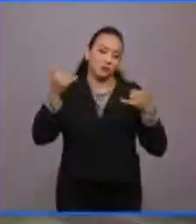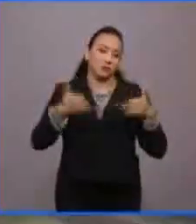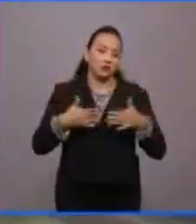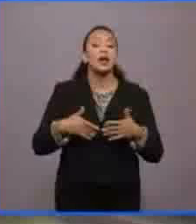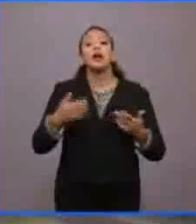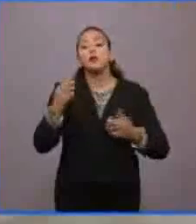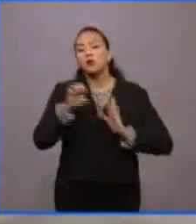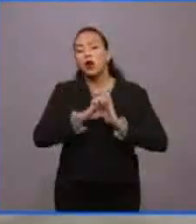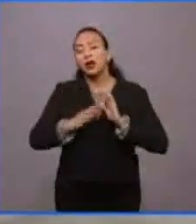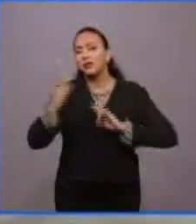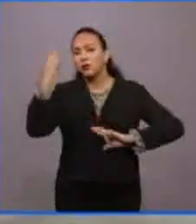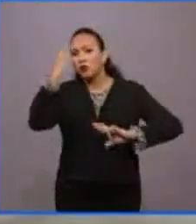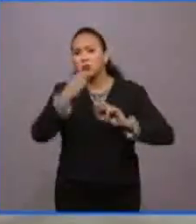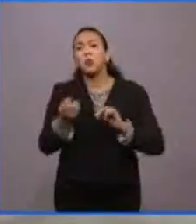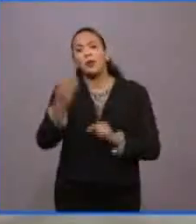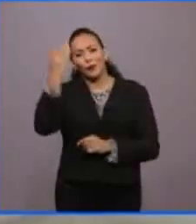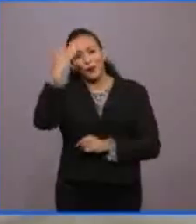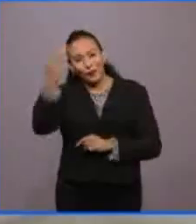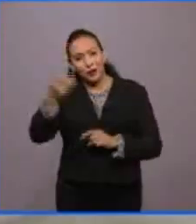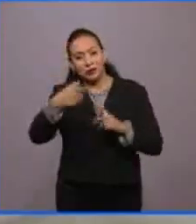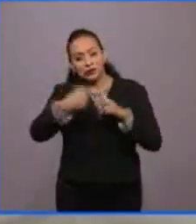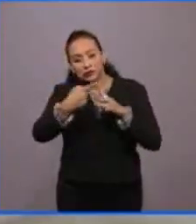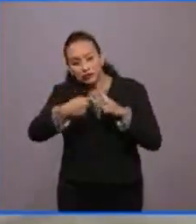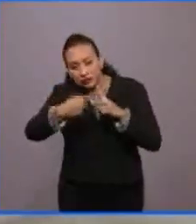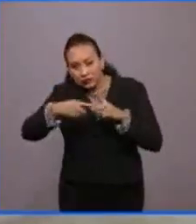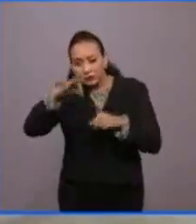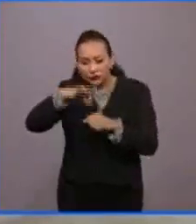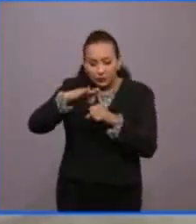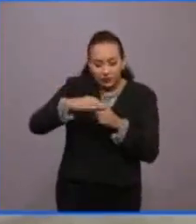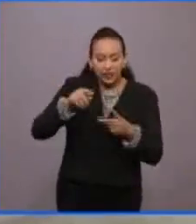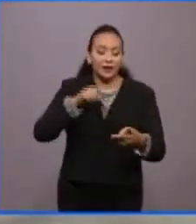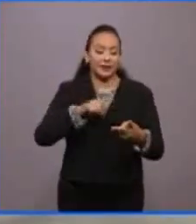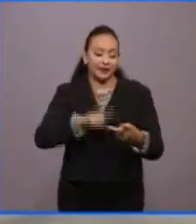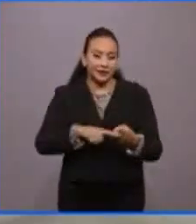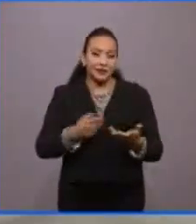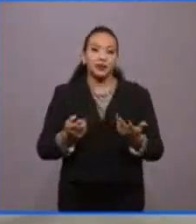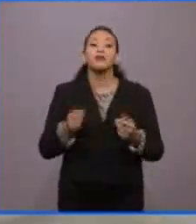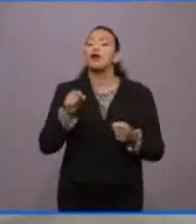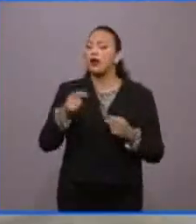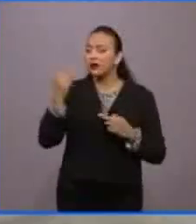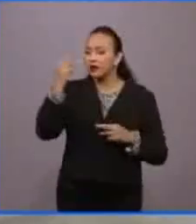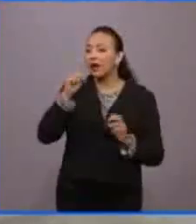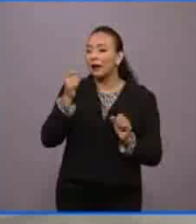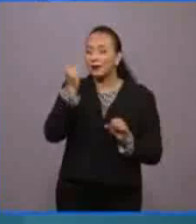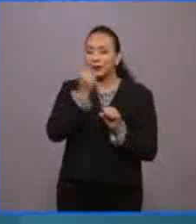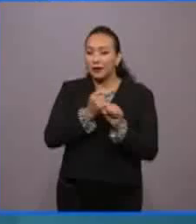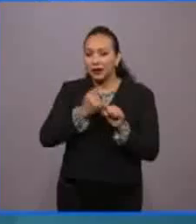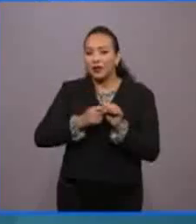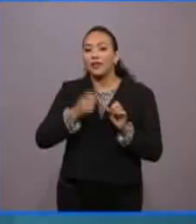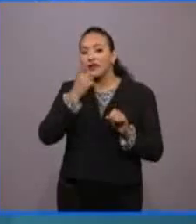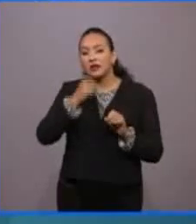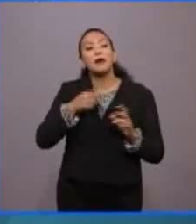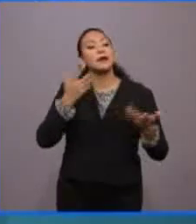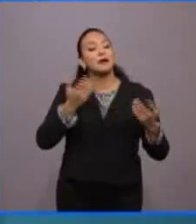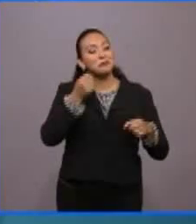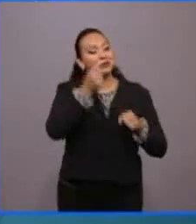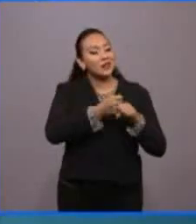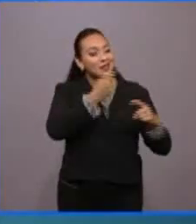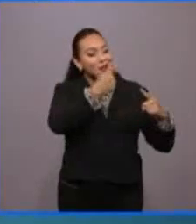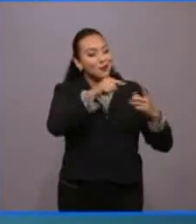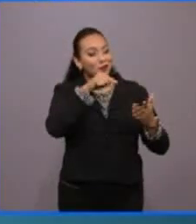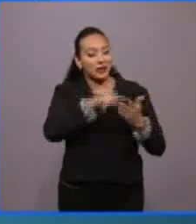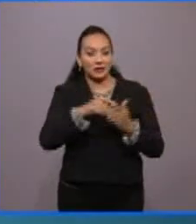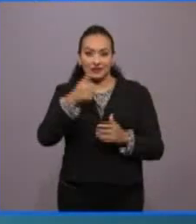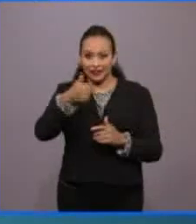los tiempos de ejecución y la operación técnica del sistema de cómputo, en el que se simuló la captura de votos de las 6